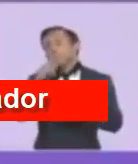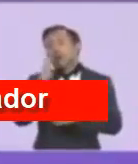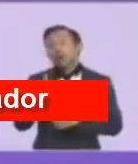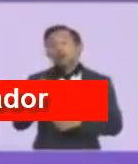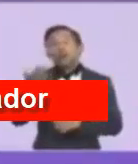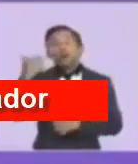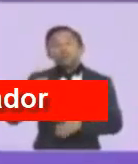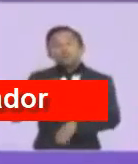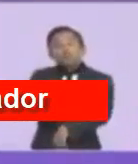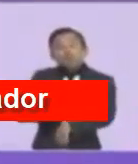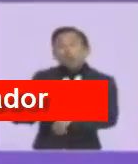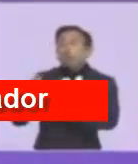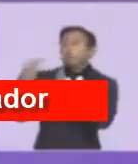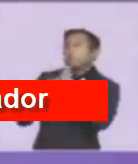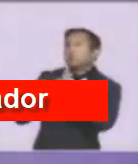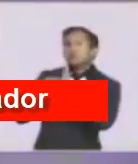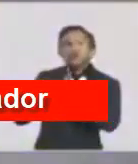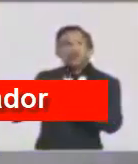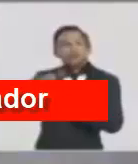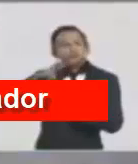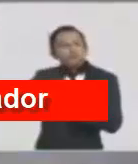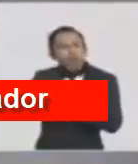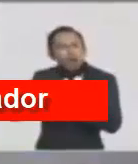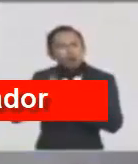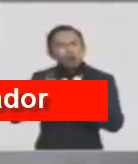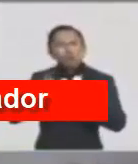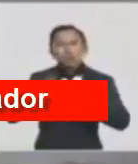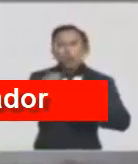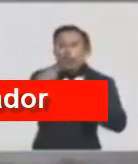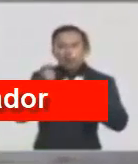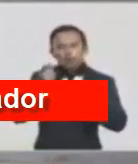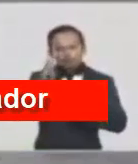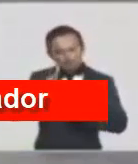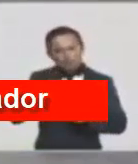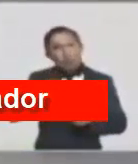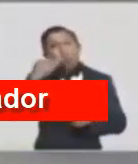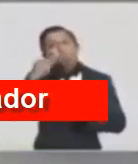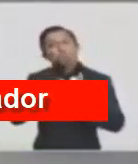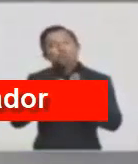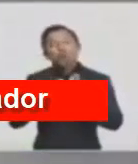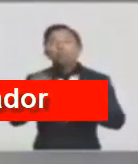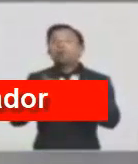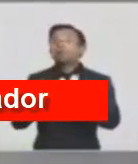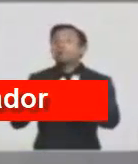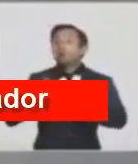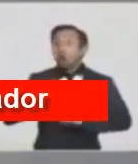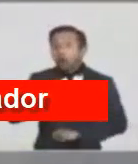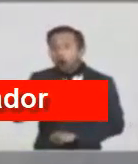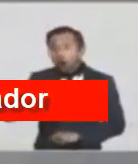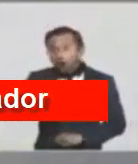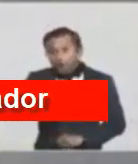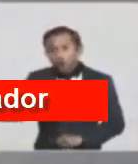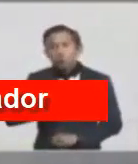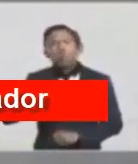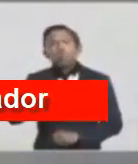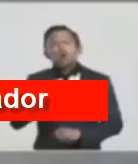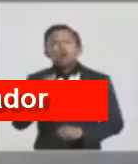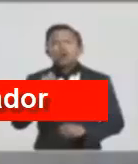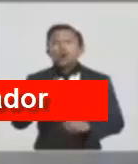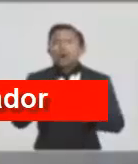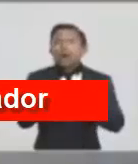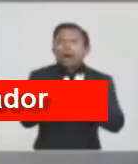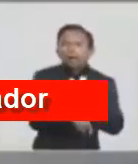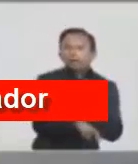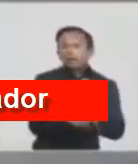aventando para no creerse toda la cantidad de mentiras y de comparaciones absurdas que están haciendo a algo que no es viable ni posible en este